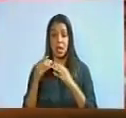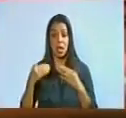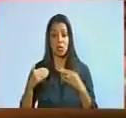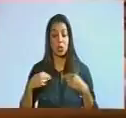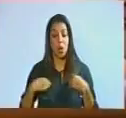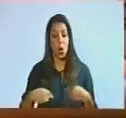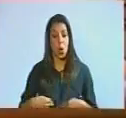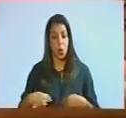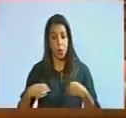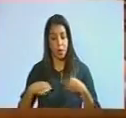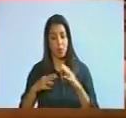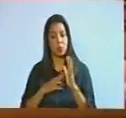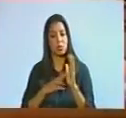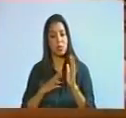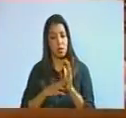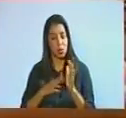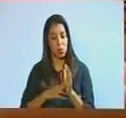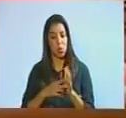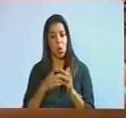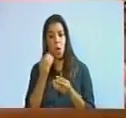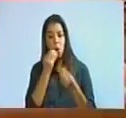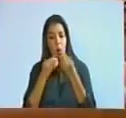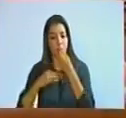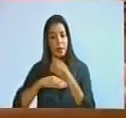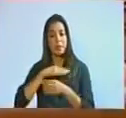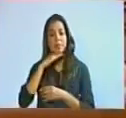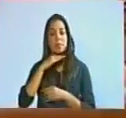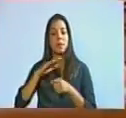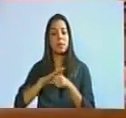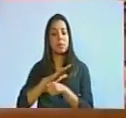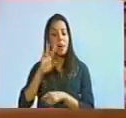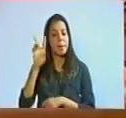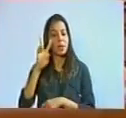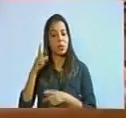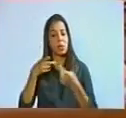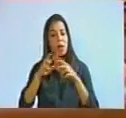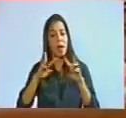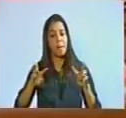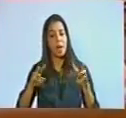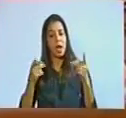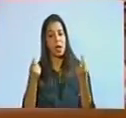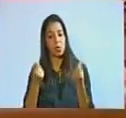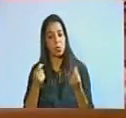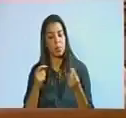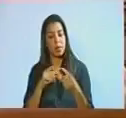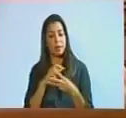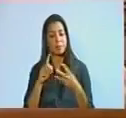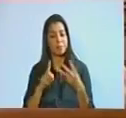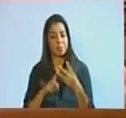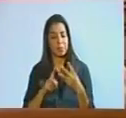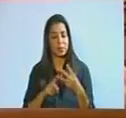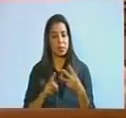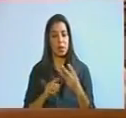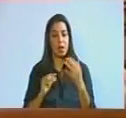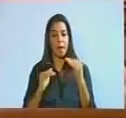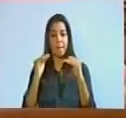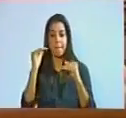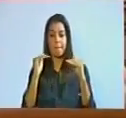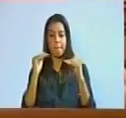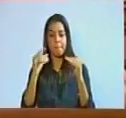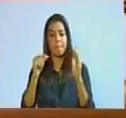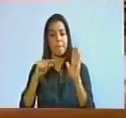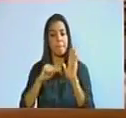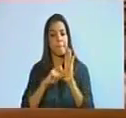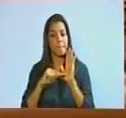la seguridad y soberanía alimentaria, la paz económica, la estabilidad de los precios y